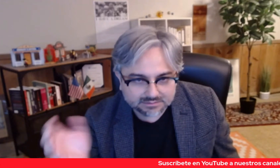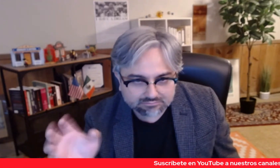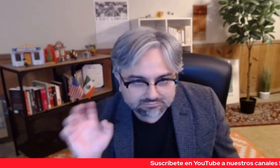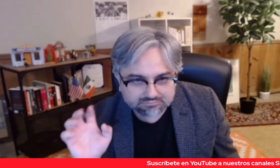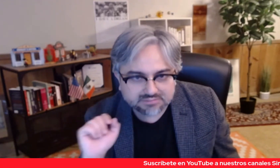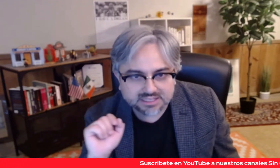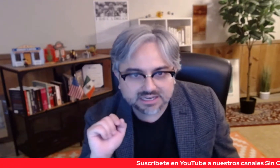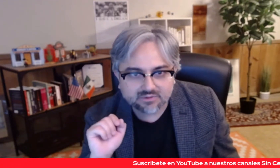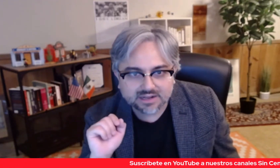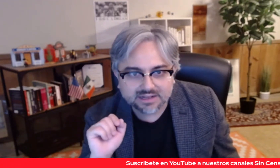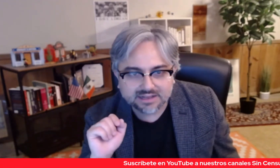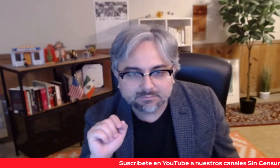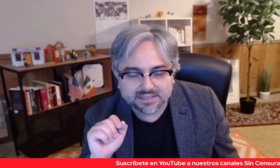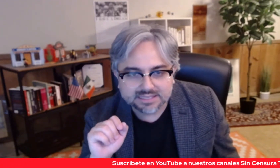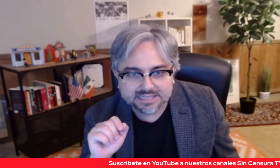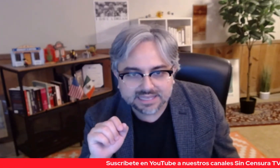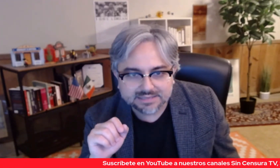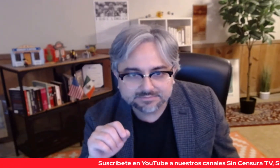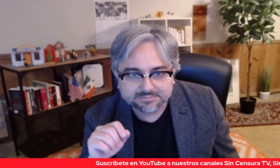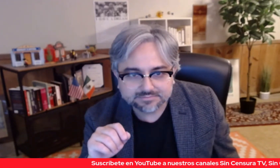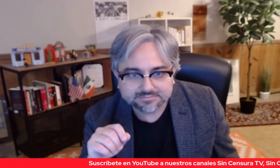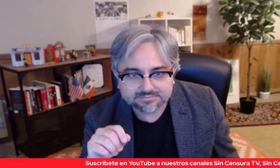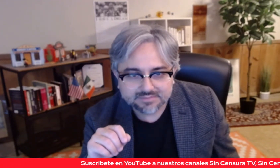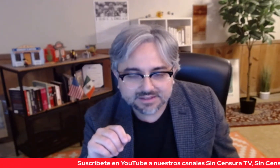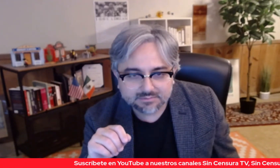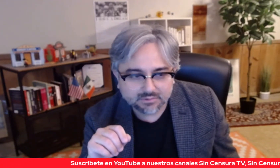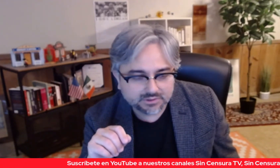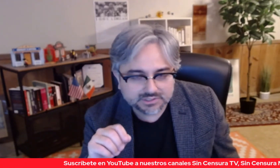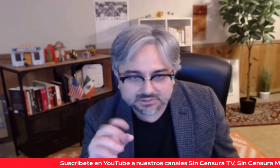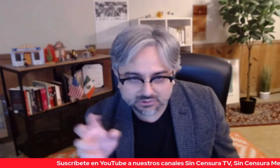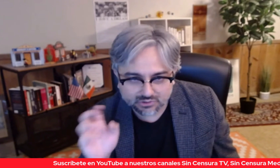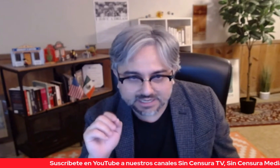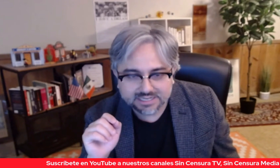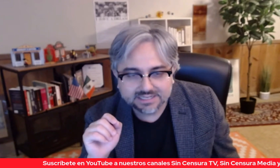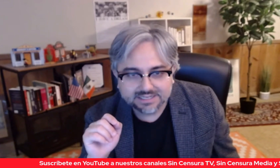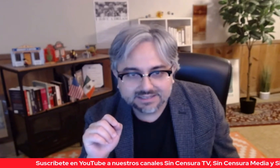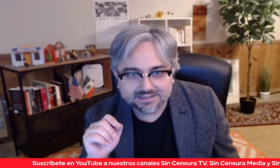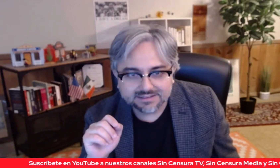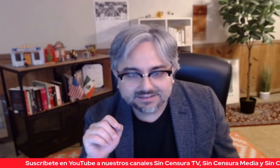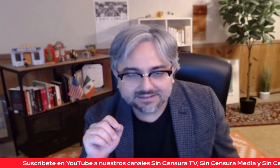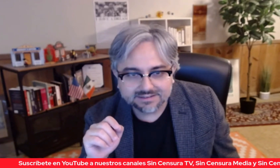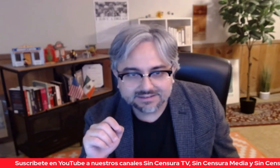Piña tiene una campañita ahí muy chistosona,